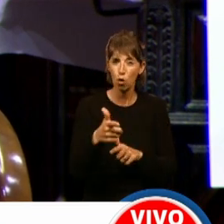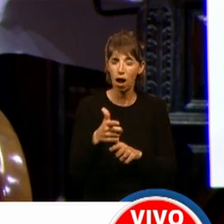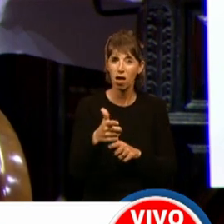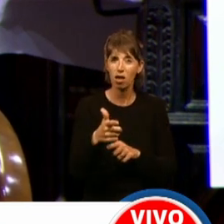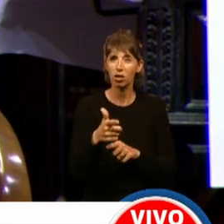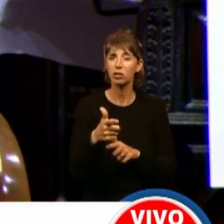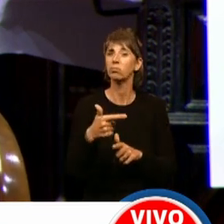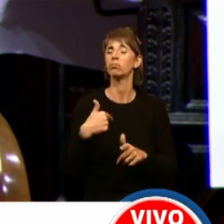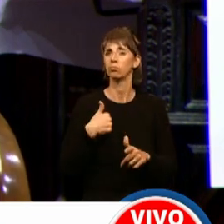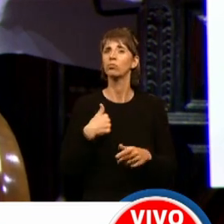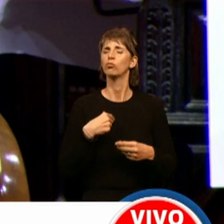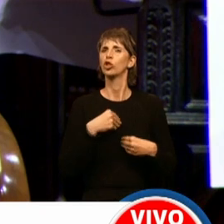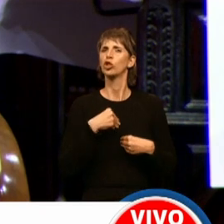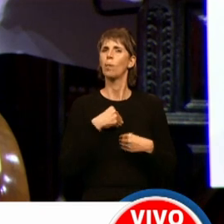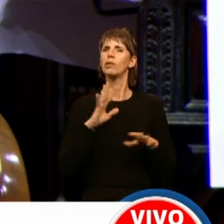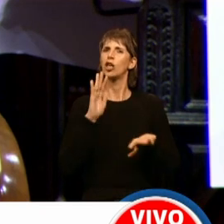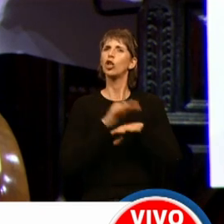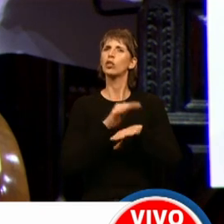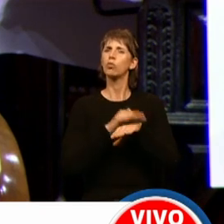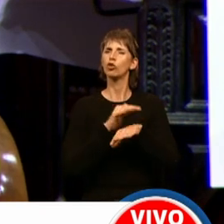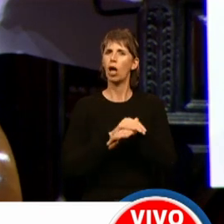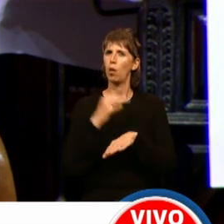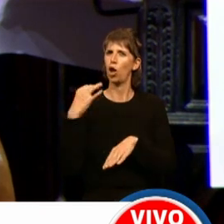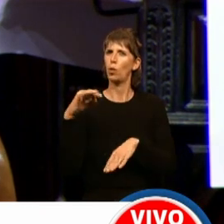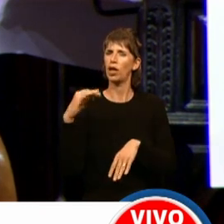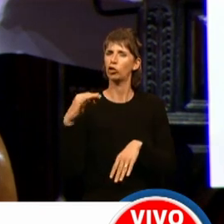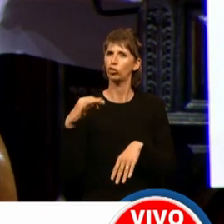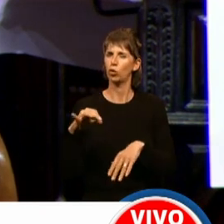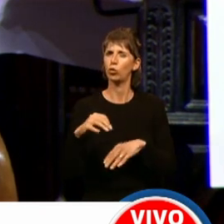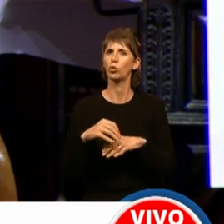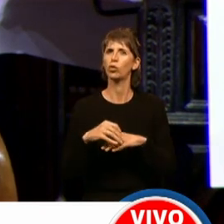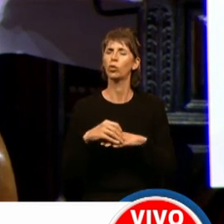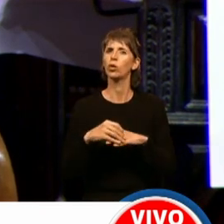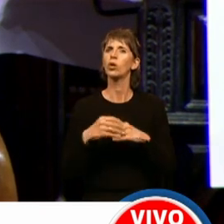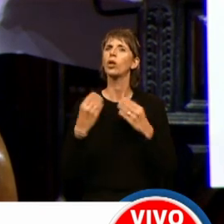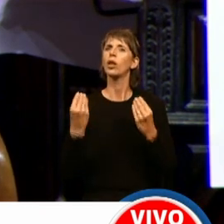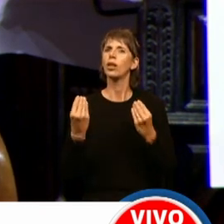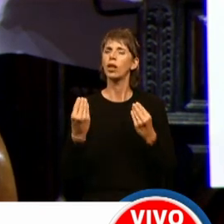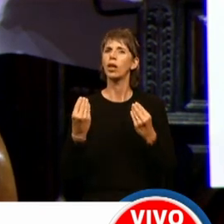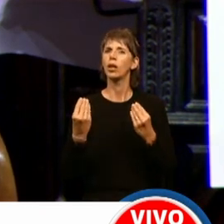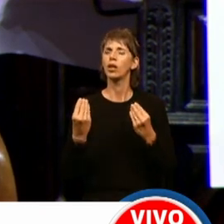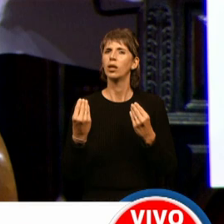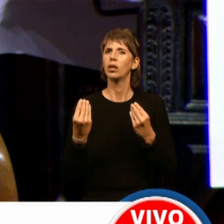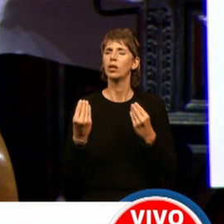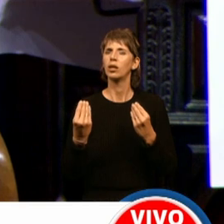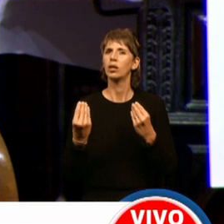siento la enorme responsabilidad y obligación de tomar la voz